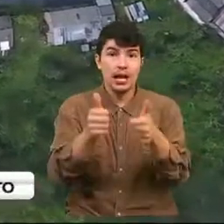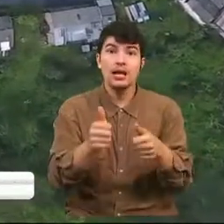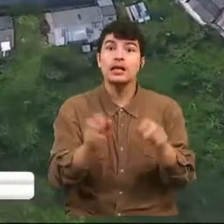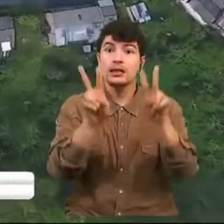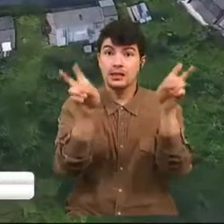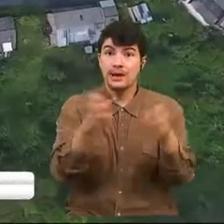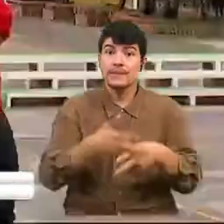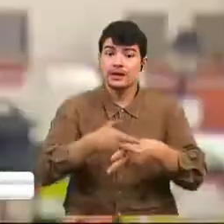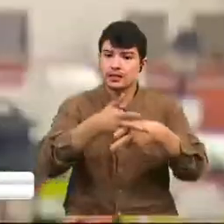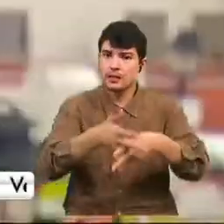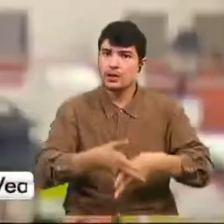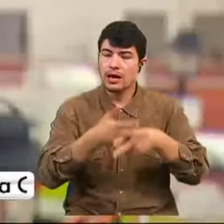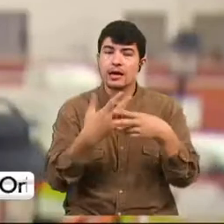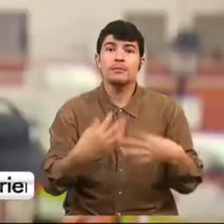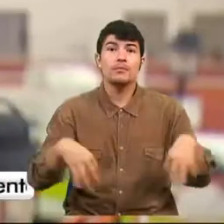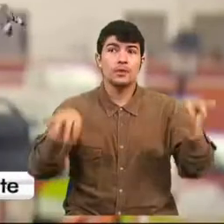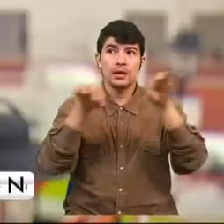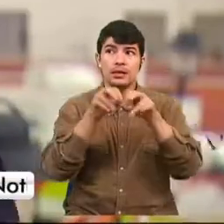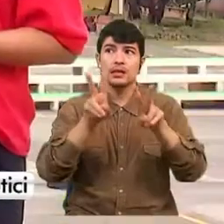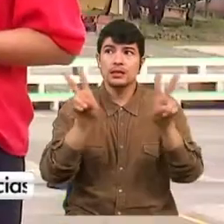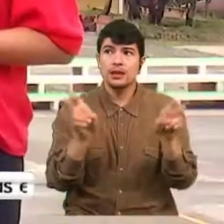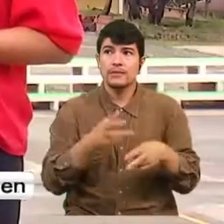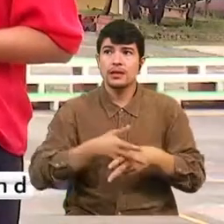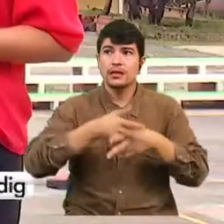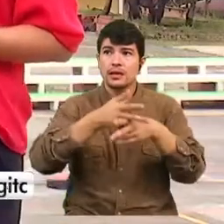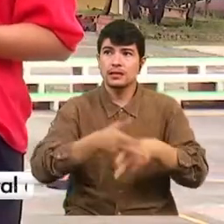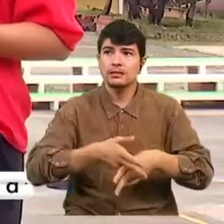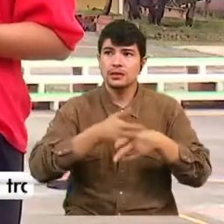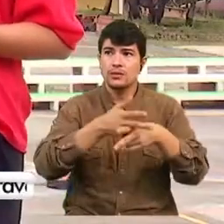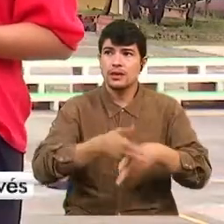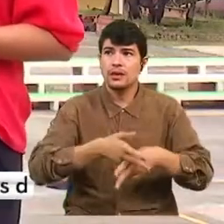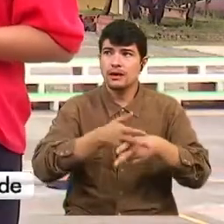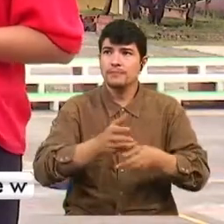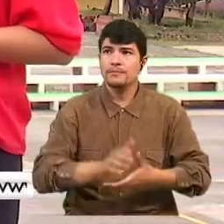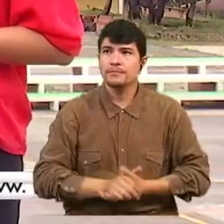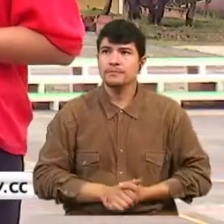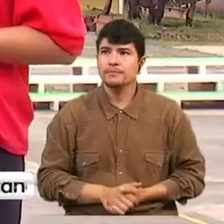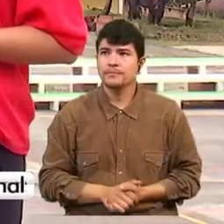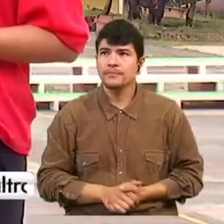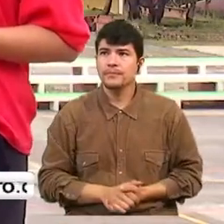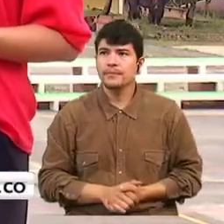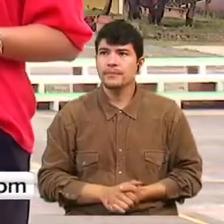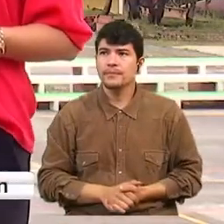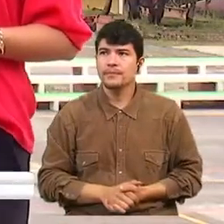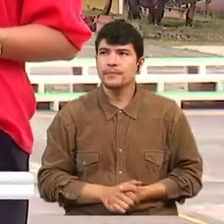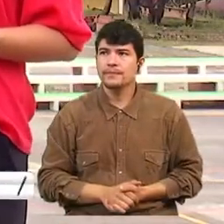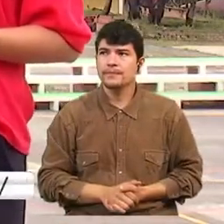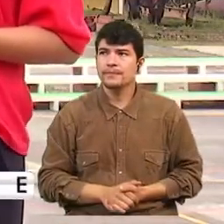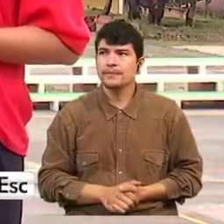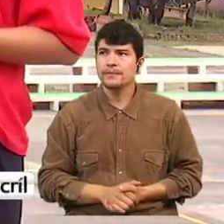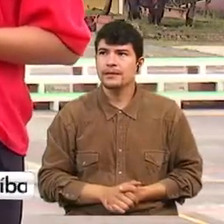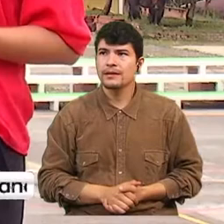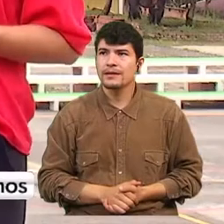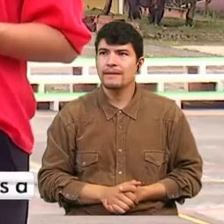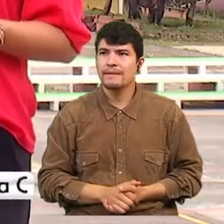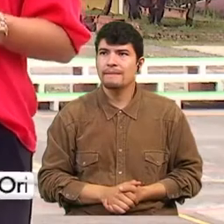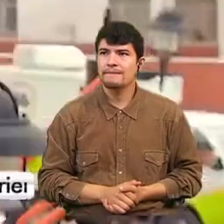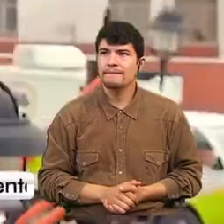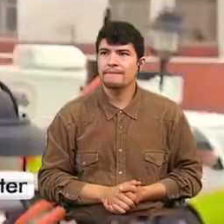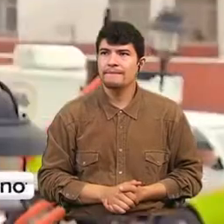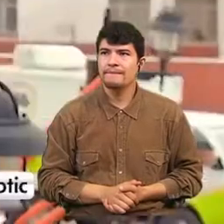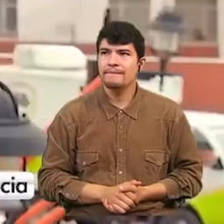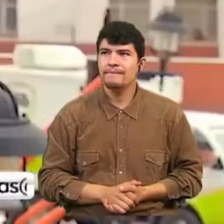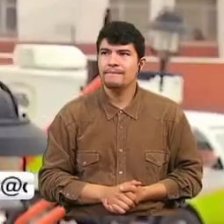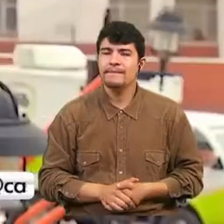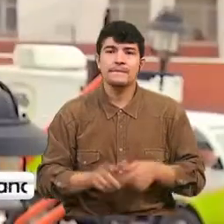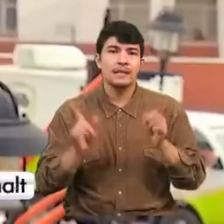seguridad. Un importante tema de la seguridad que el gobernador de Santander pues tocó o manifestó estar preocupado también con los 19 alcaldes, de igual